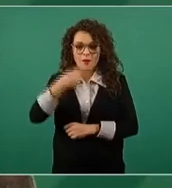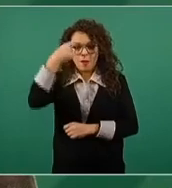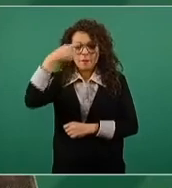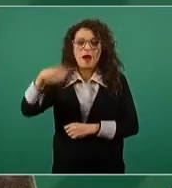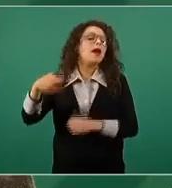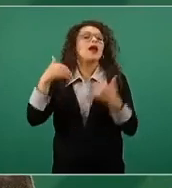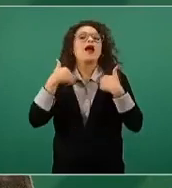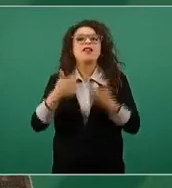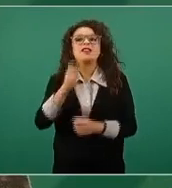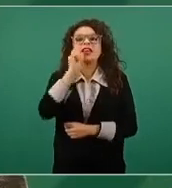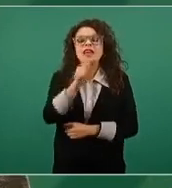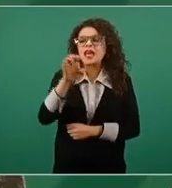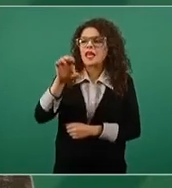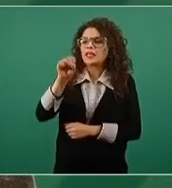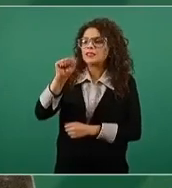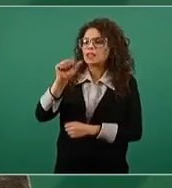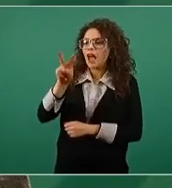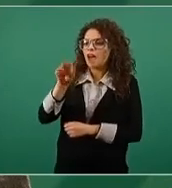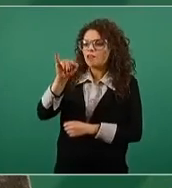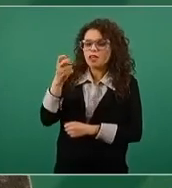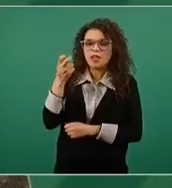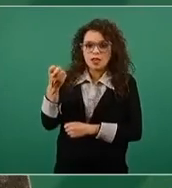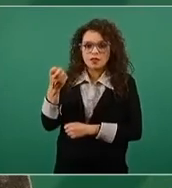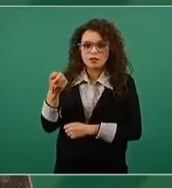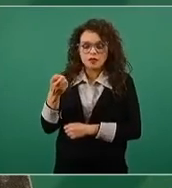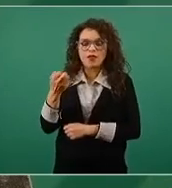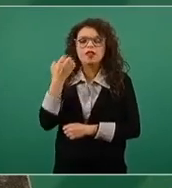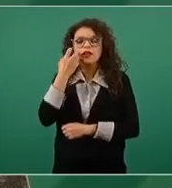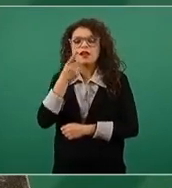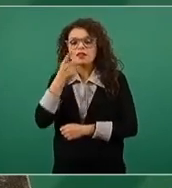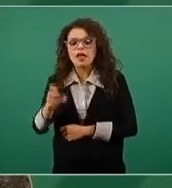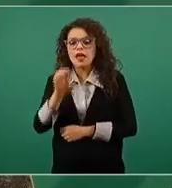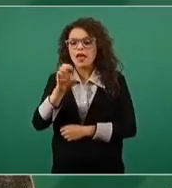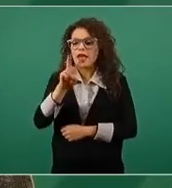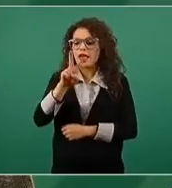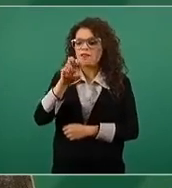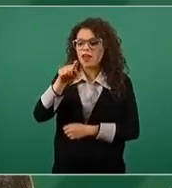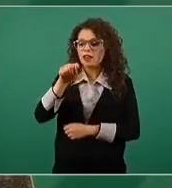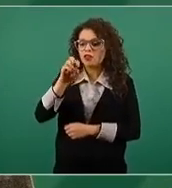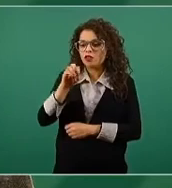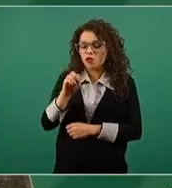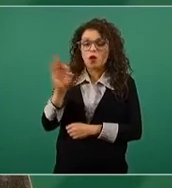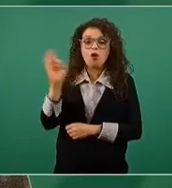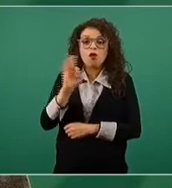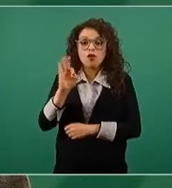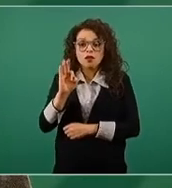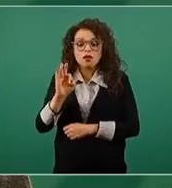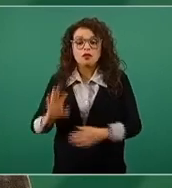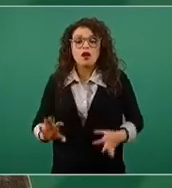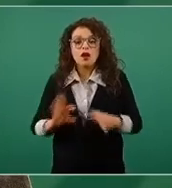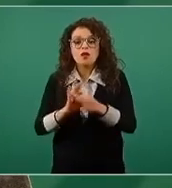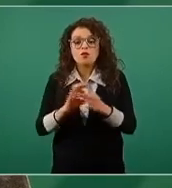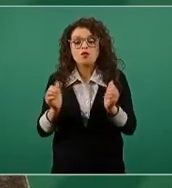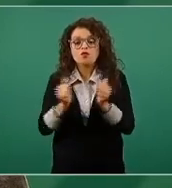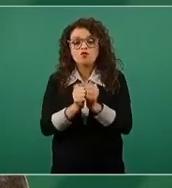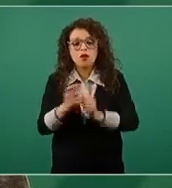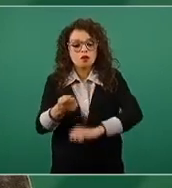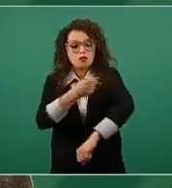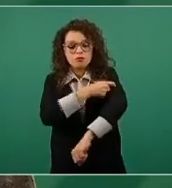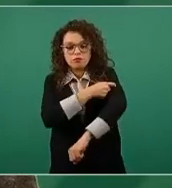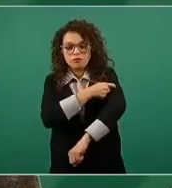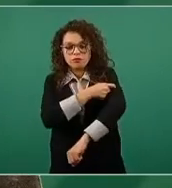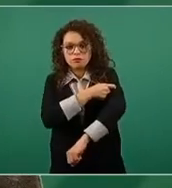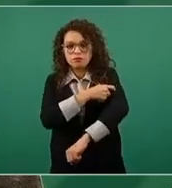ESAVI. ESAVI son las siglas de evento supuestamente asociado a vacunación e